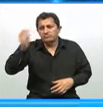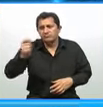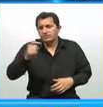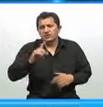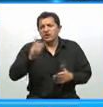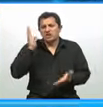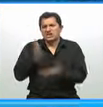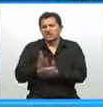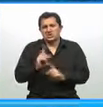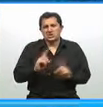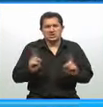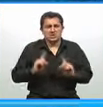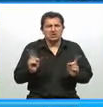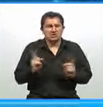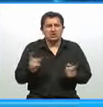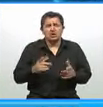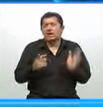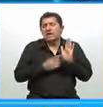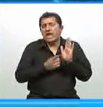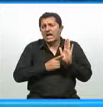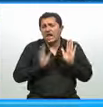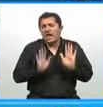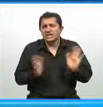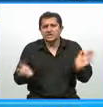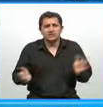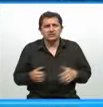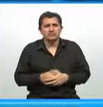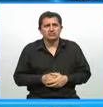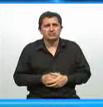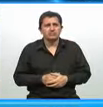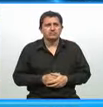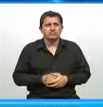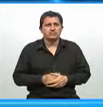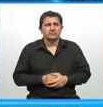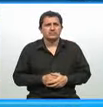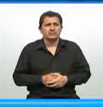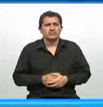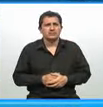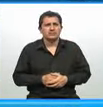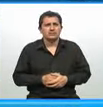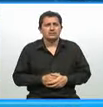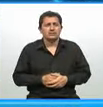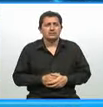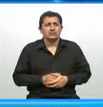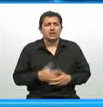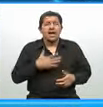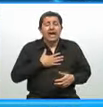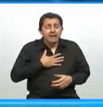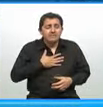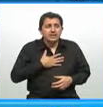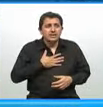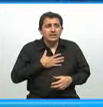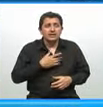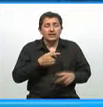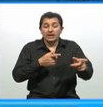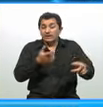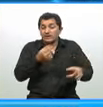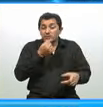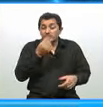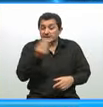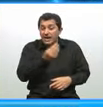la sanción y me parece que así están dadas las reglas. A ver, a mí, por supuesto que el arbitraje del